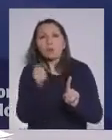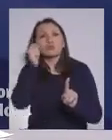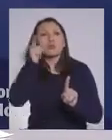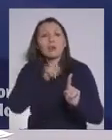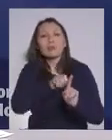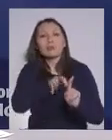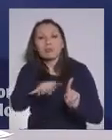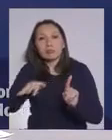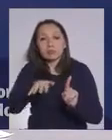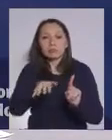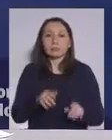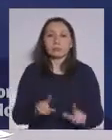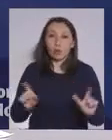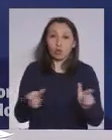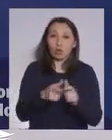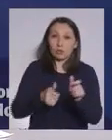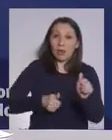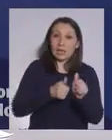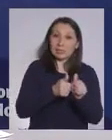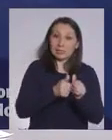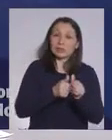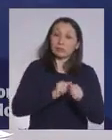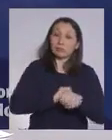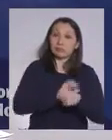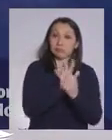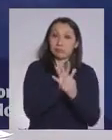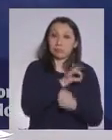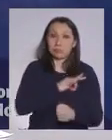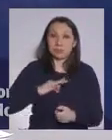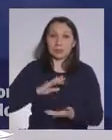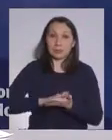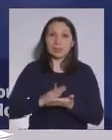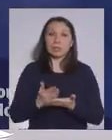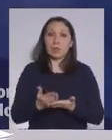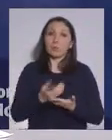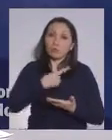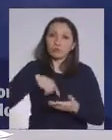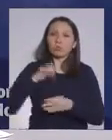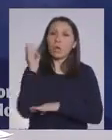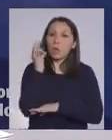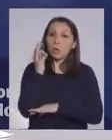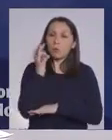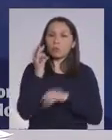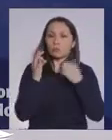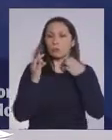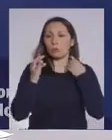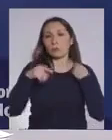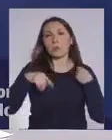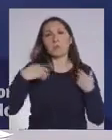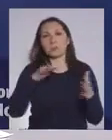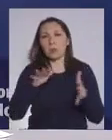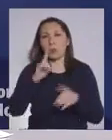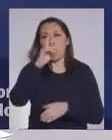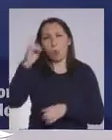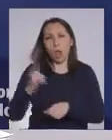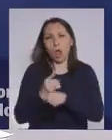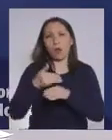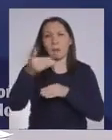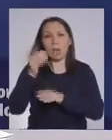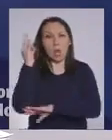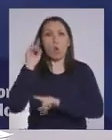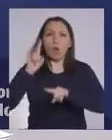el consejo asesor en pandemia del ministerio de salud con el cual nos vamos a reunir en una hora más a las 2 y media